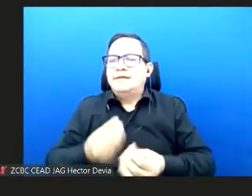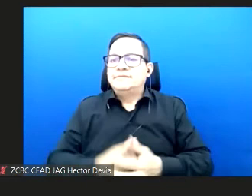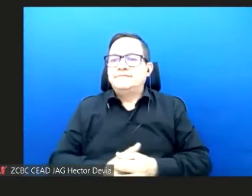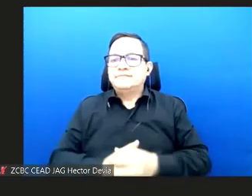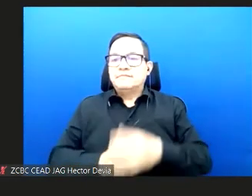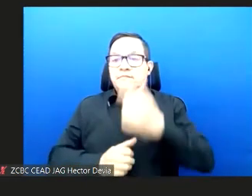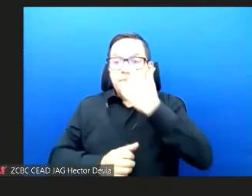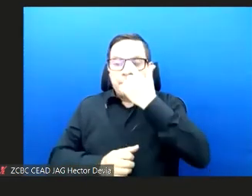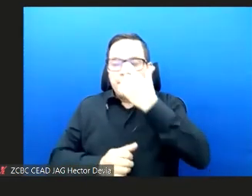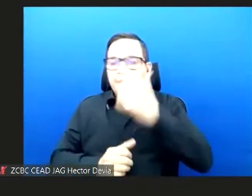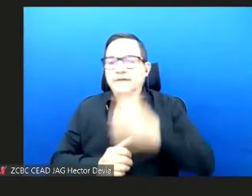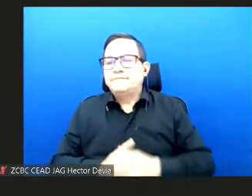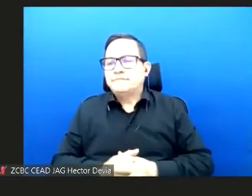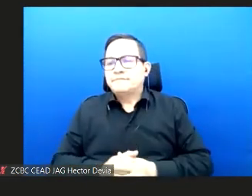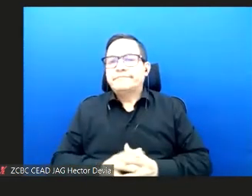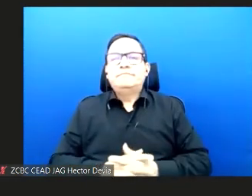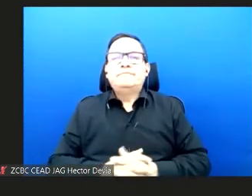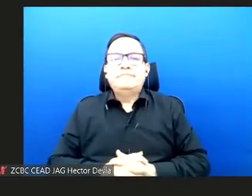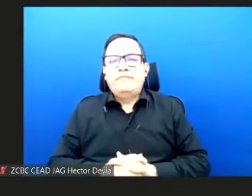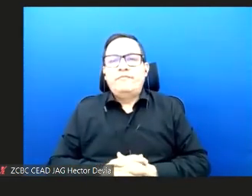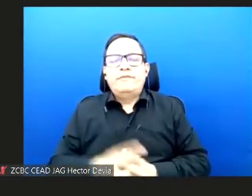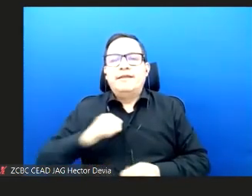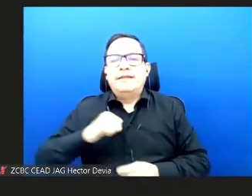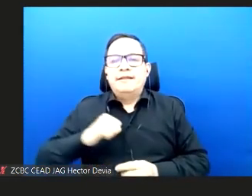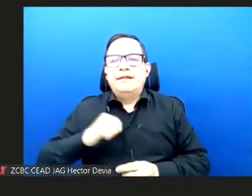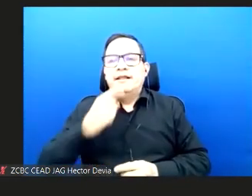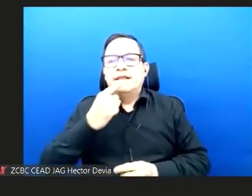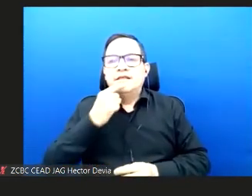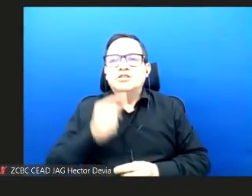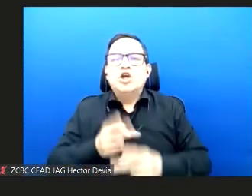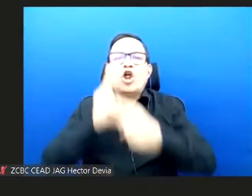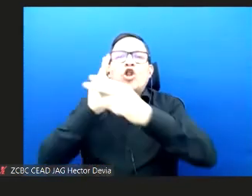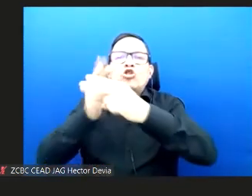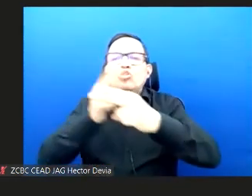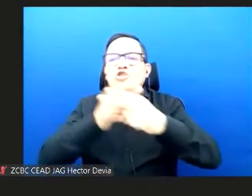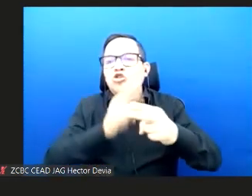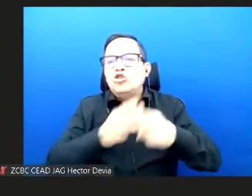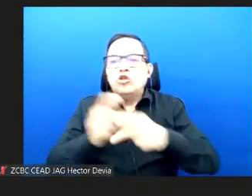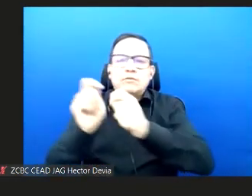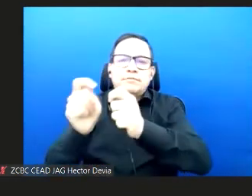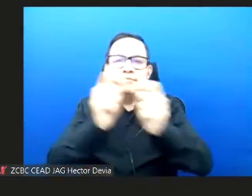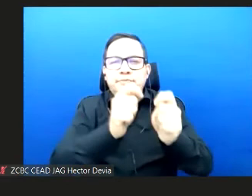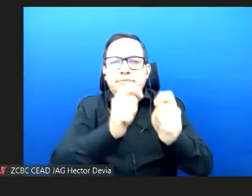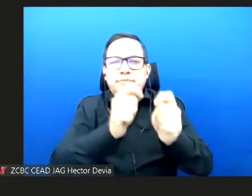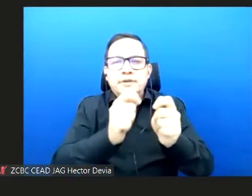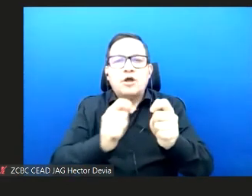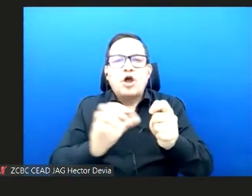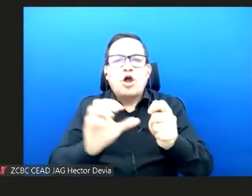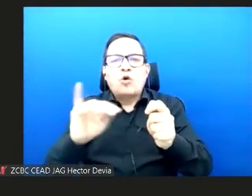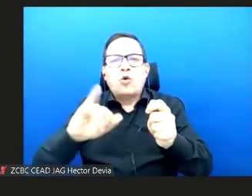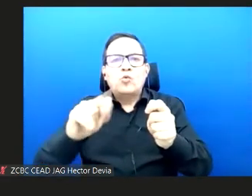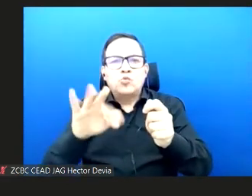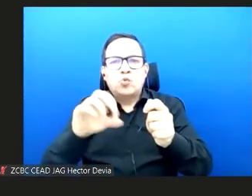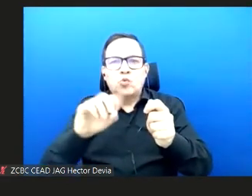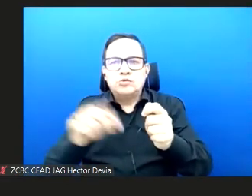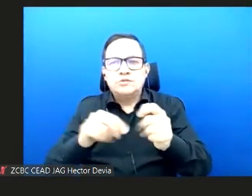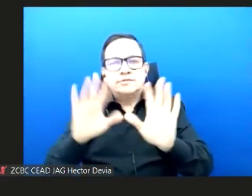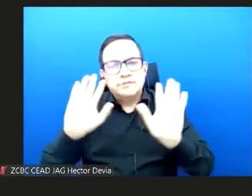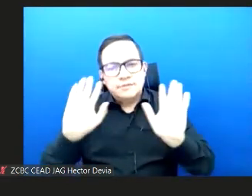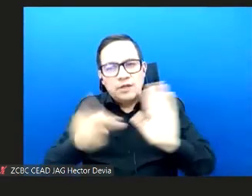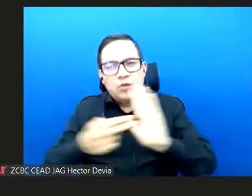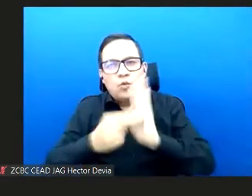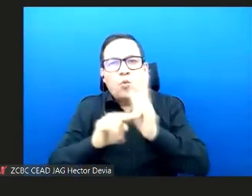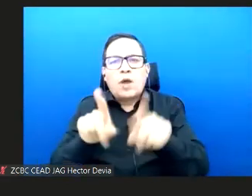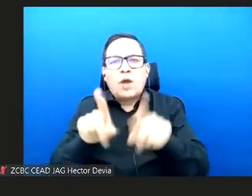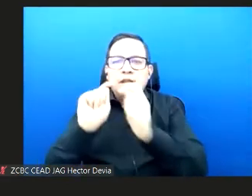Listo. Entonces, tenemos, defina los nombres de los conjuntos del diagrama de Venn. Lo primero que hacemos es definir los